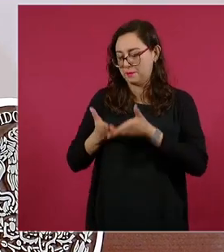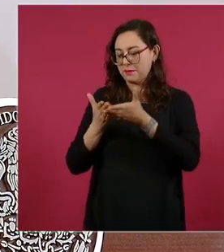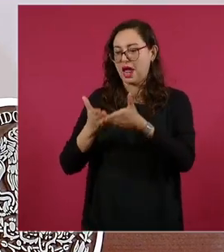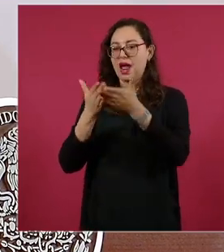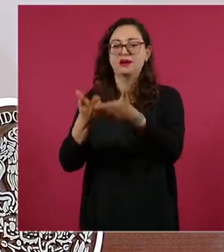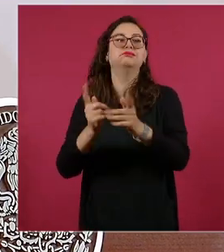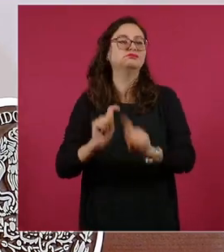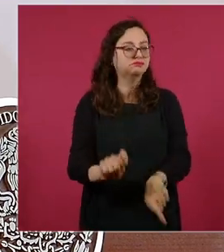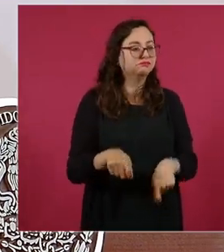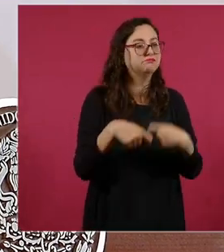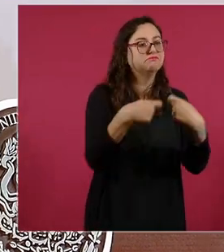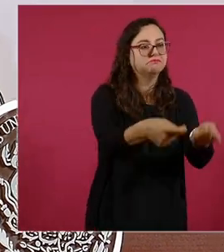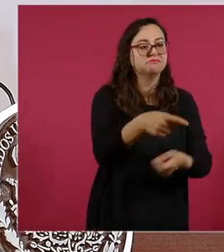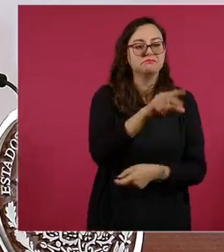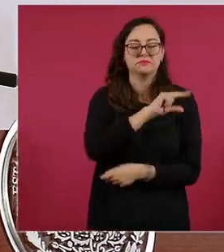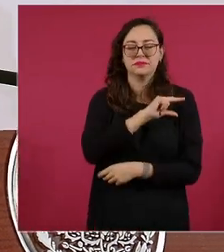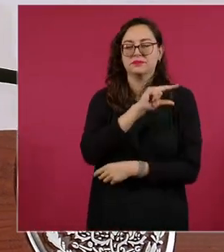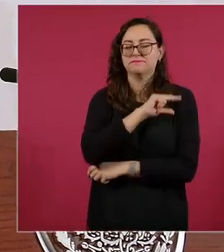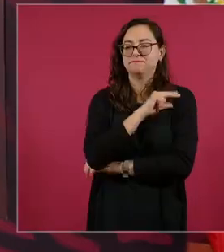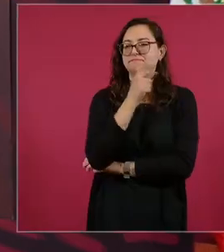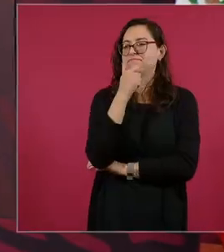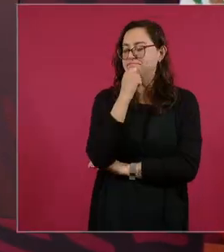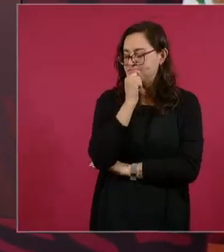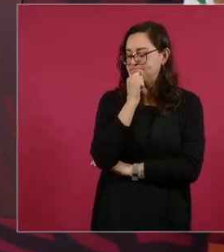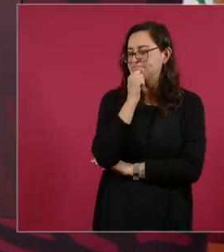la mayoría de ustedes